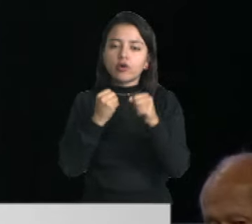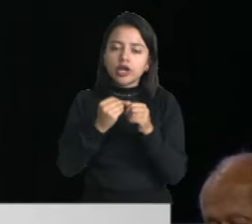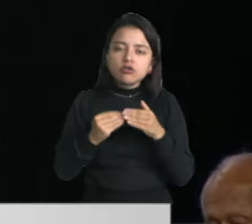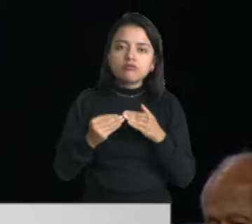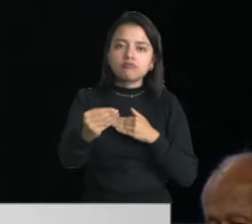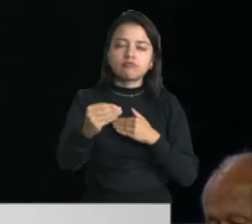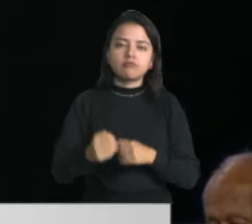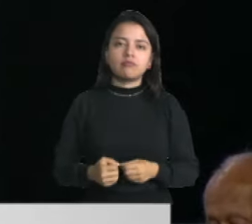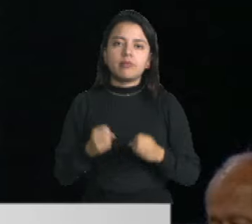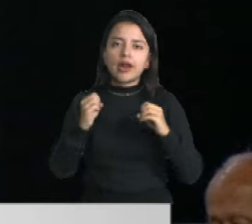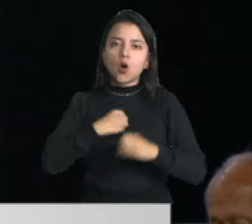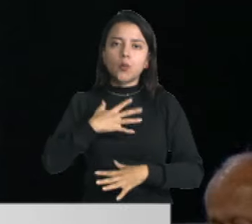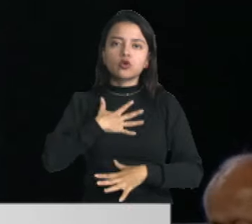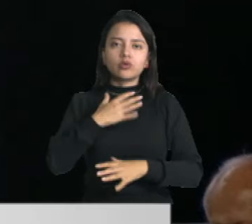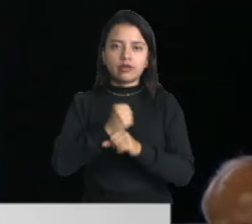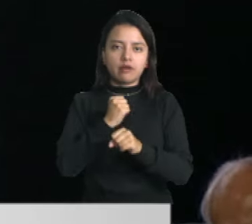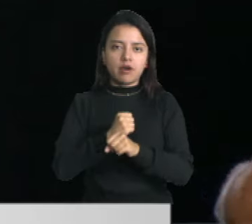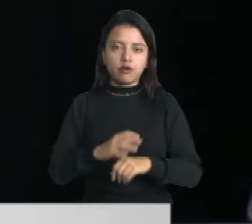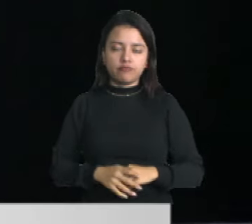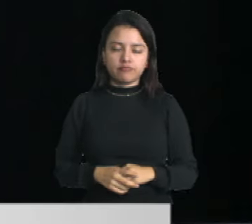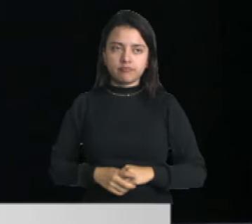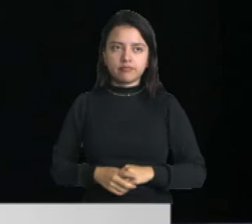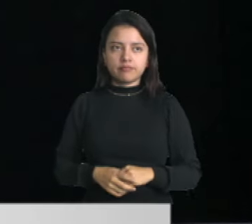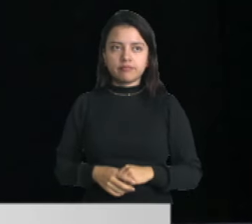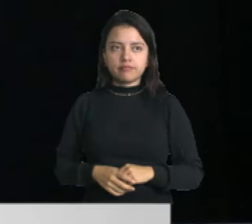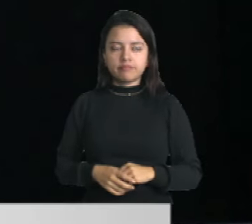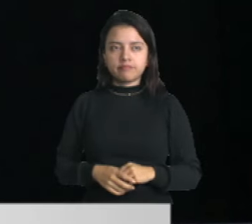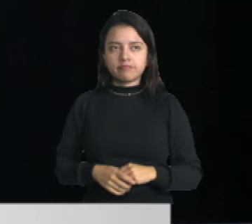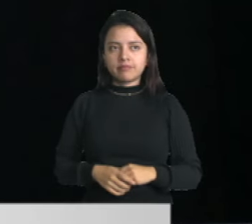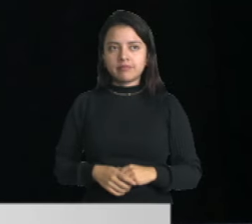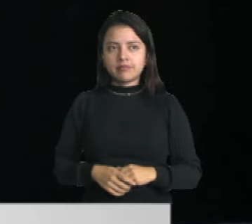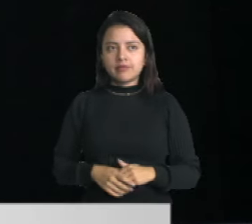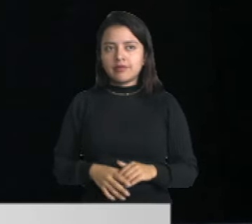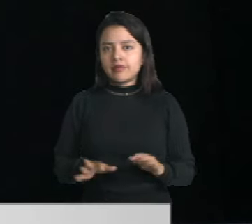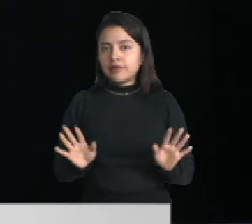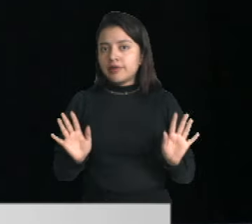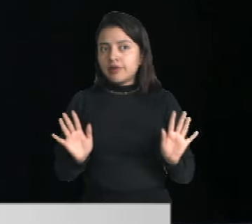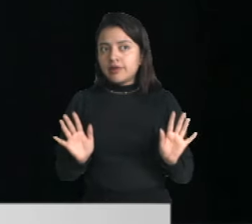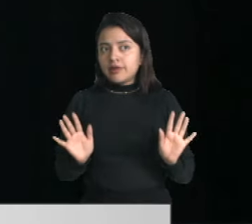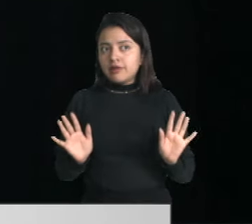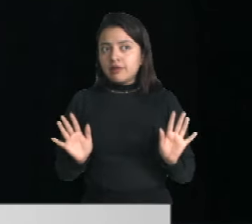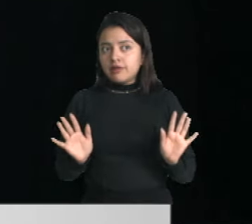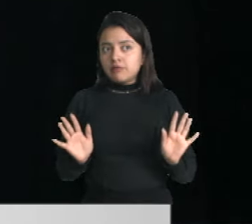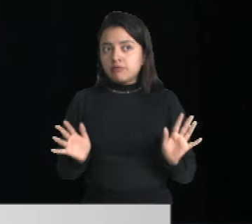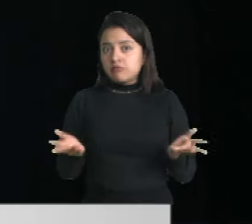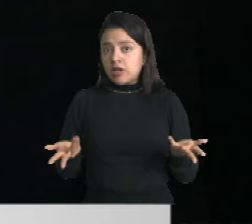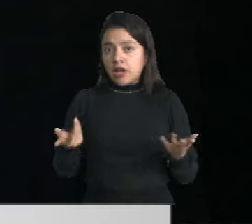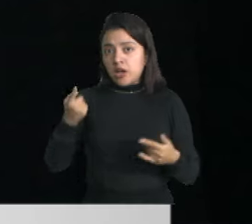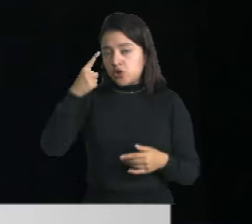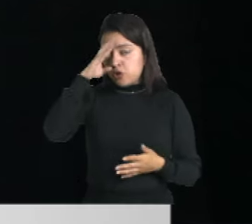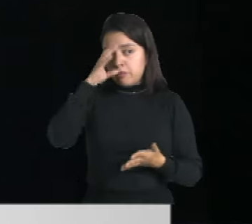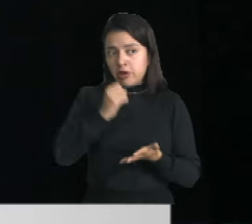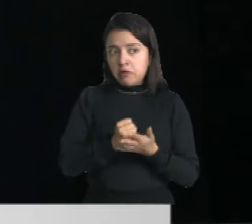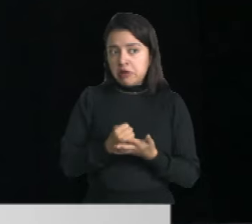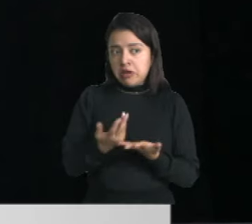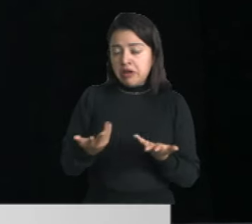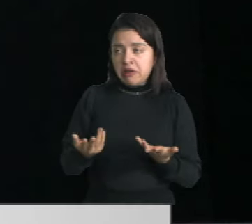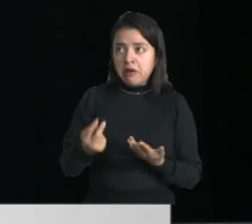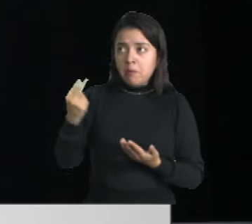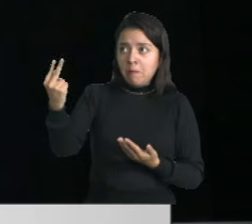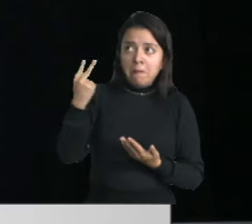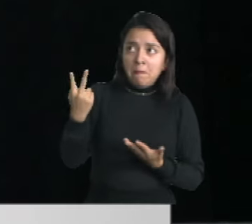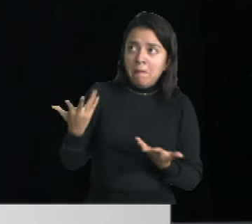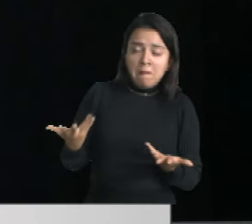que padecemos, Alex y yo hemos hablado mucho de eso. Entonces ya dije, bueno, ya no me quieren ver, o sea, no me quieren ver. Entonces llegué a la